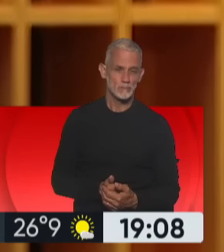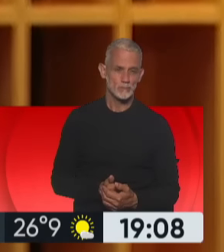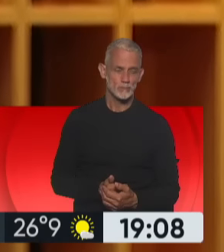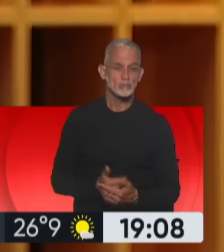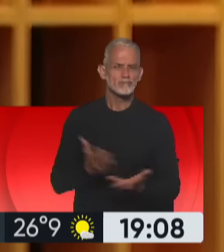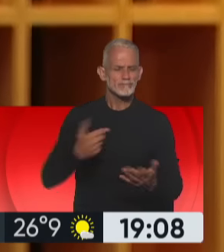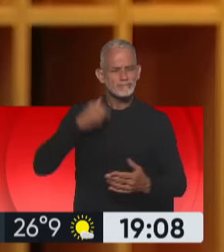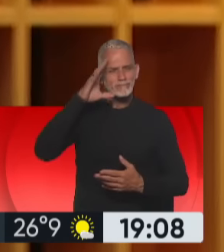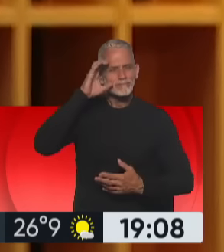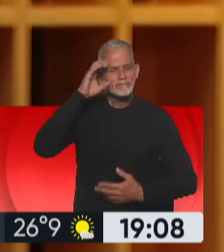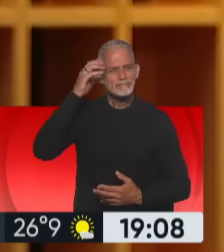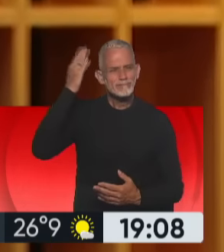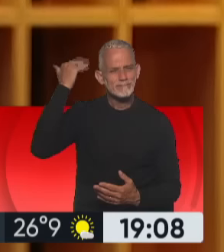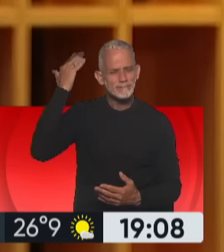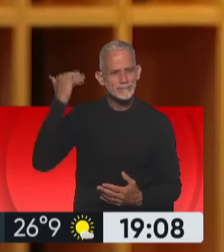yo recuerdo cuando